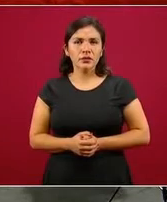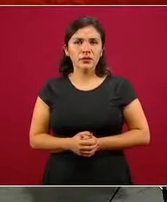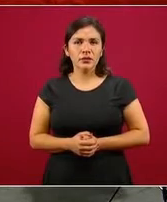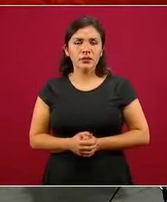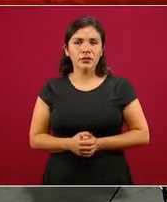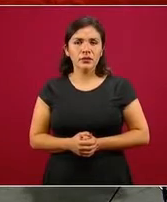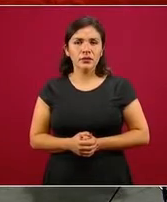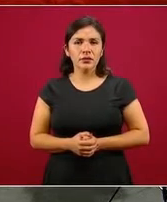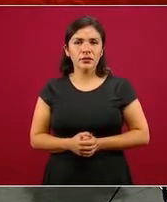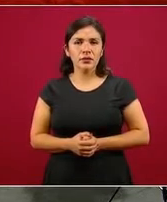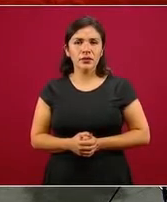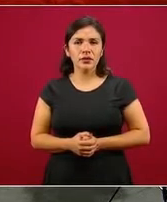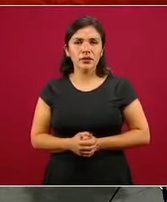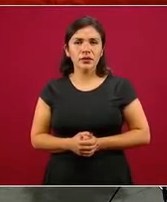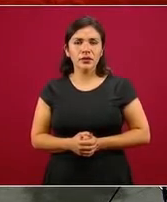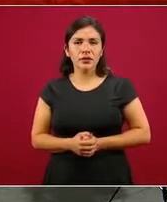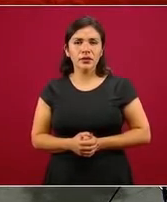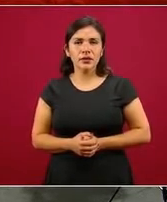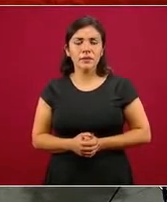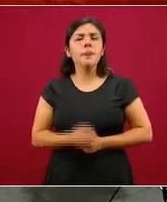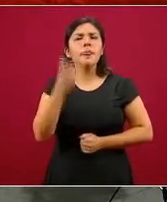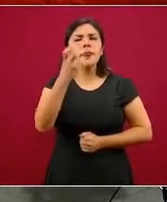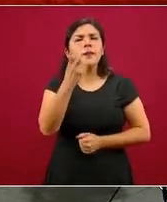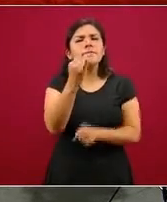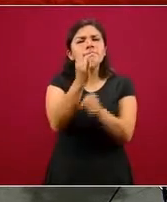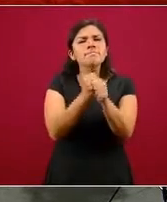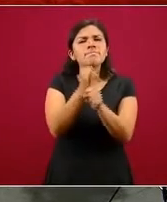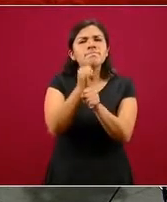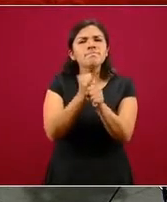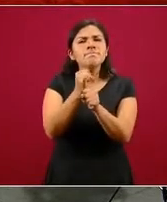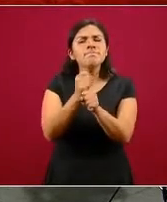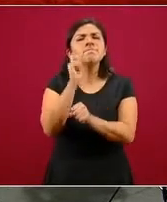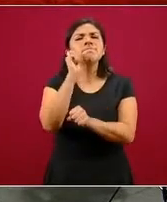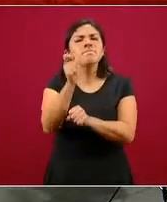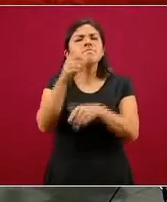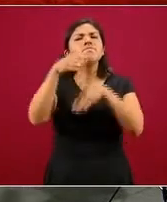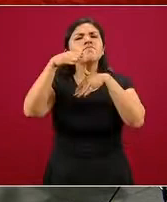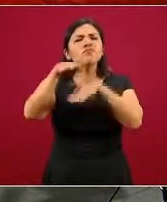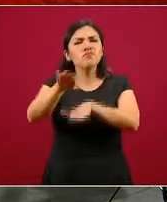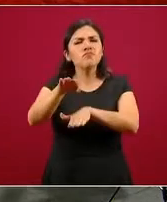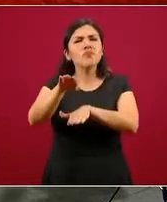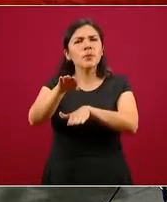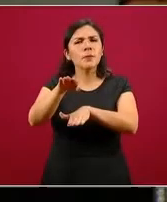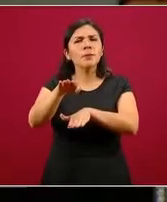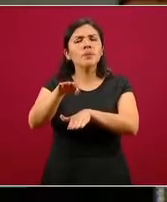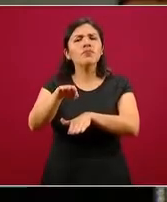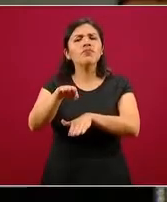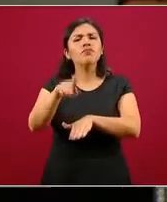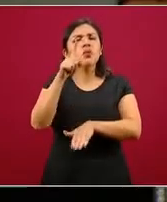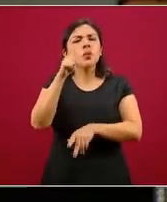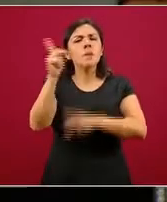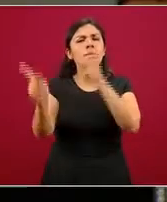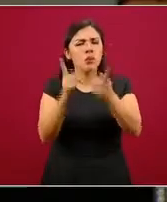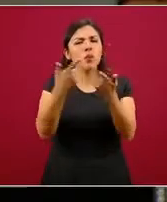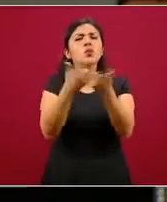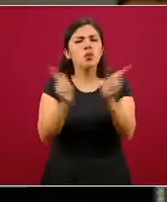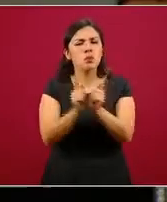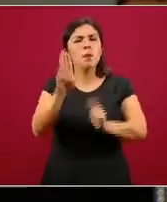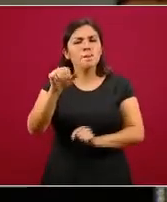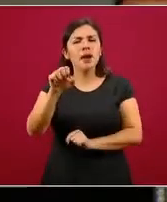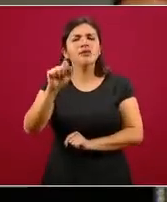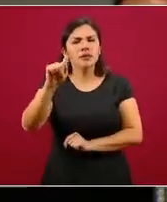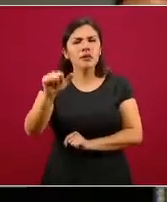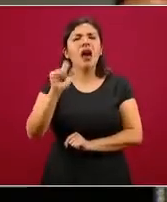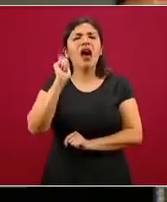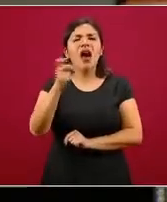Hoy sí traemos, es una investigación referente precisamente a un reportaje que hizo Grupo Basta, en donde